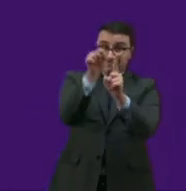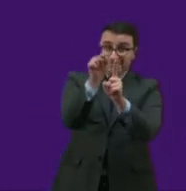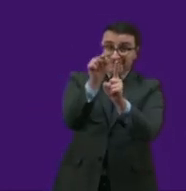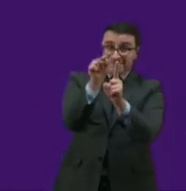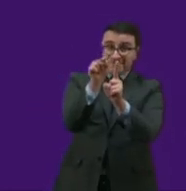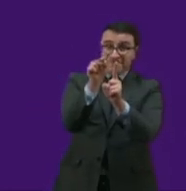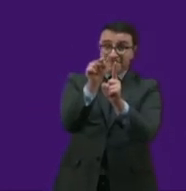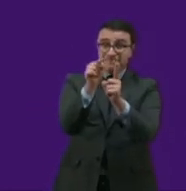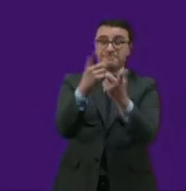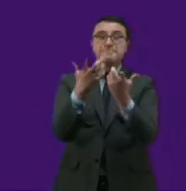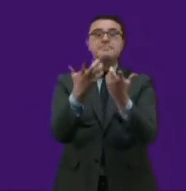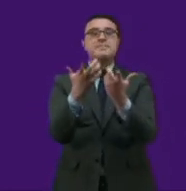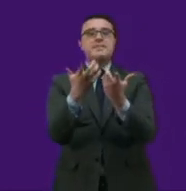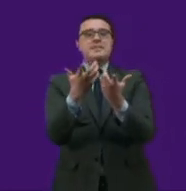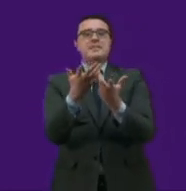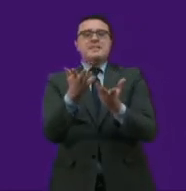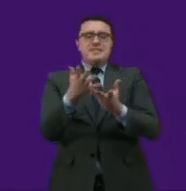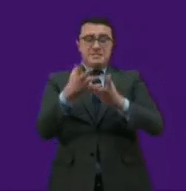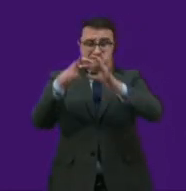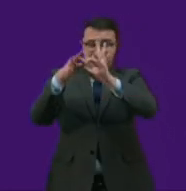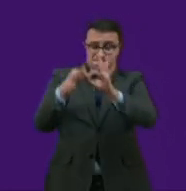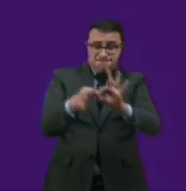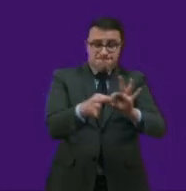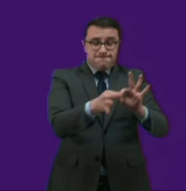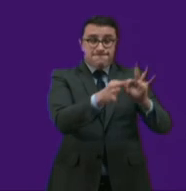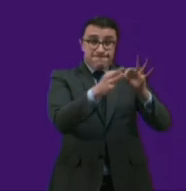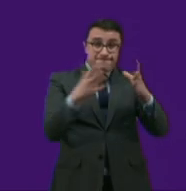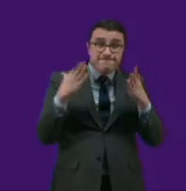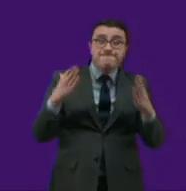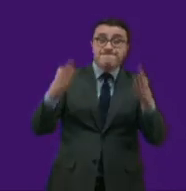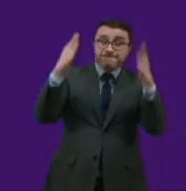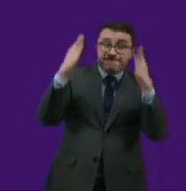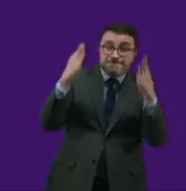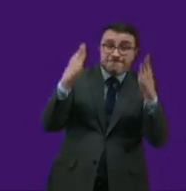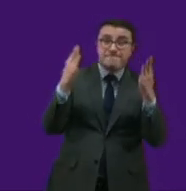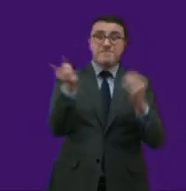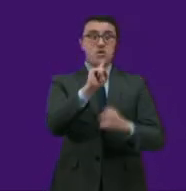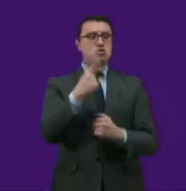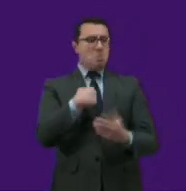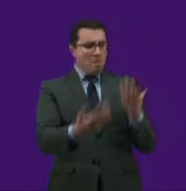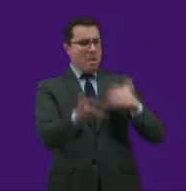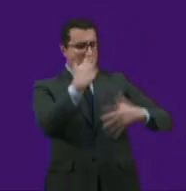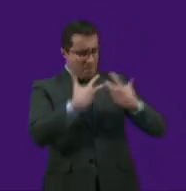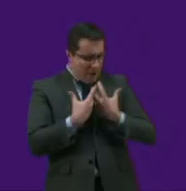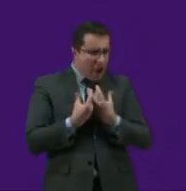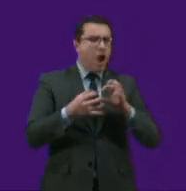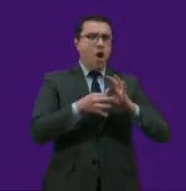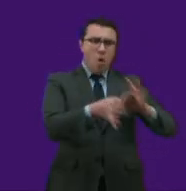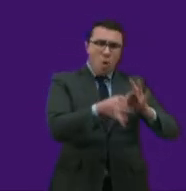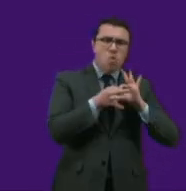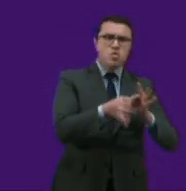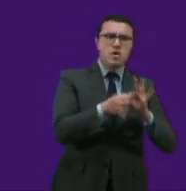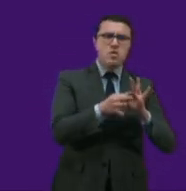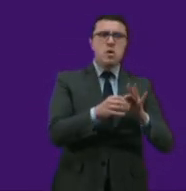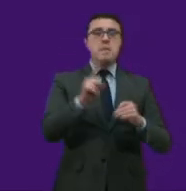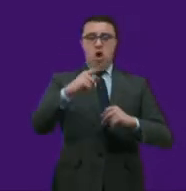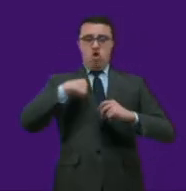pues no era súper coherente, porque en última yo les estaba diciendo, vamos a hacer esto juntos, pero yo soy el dueño y ustedes